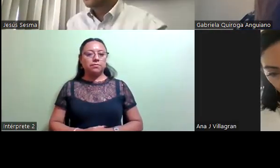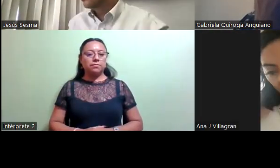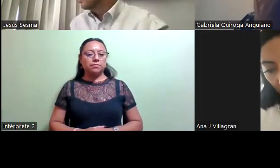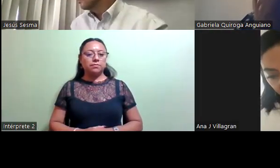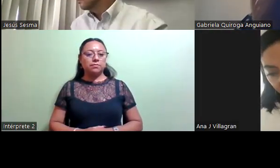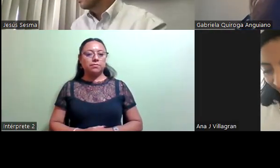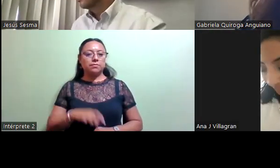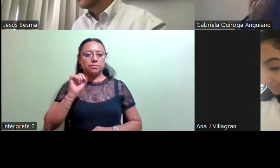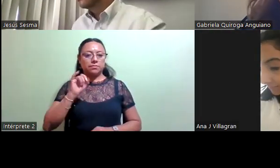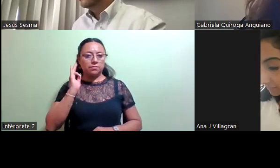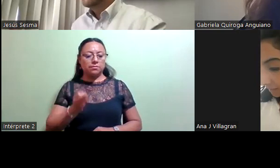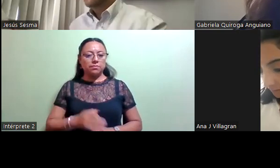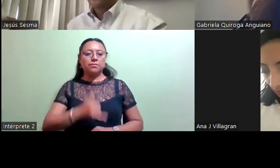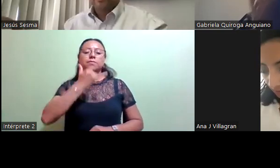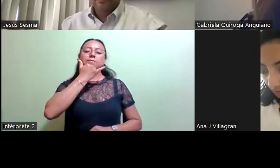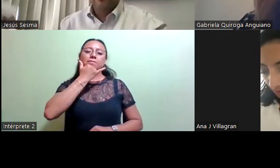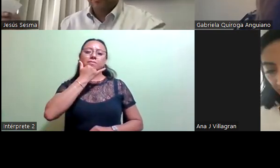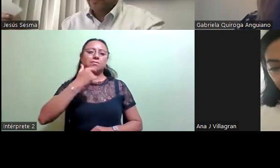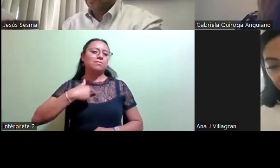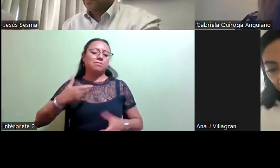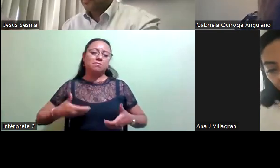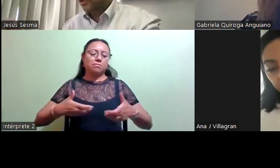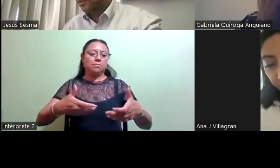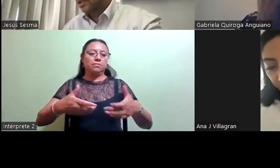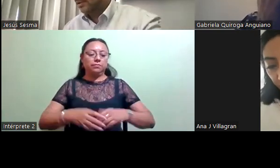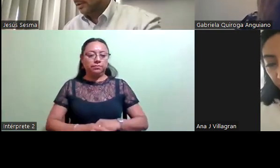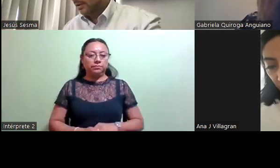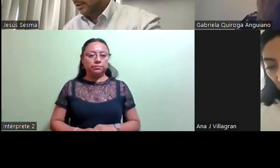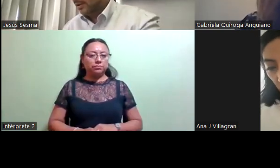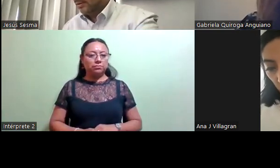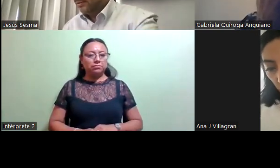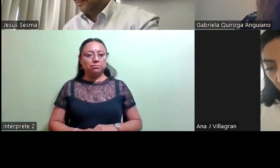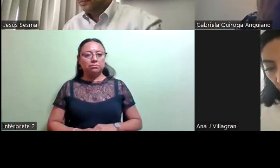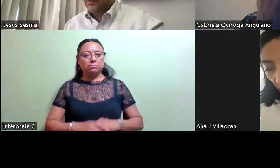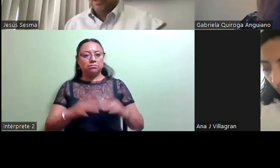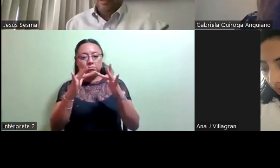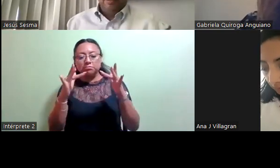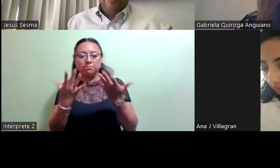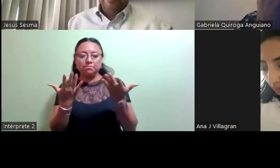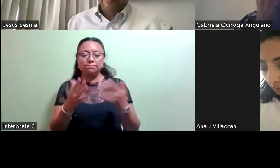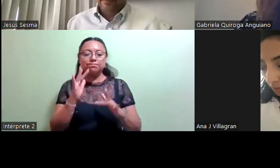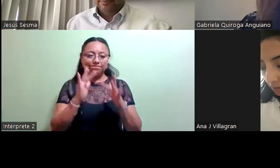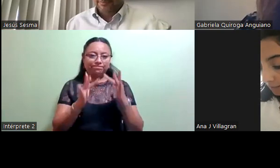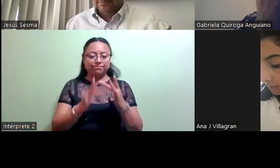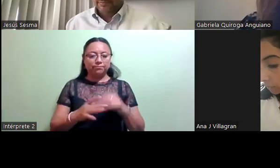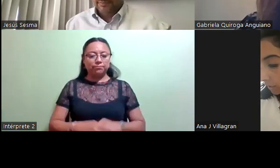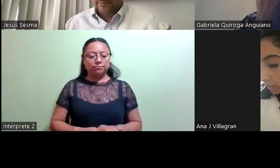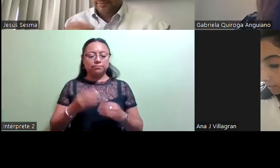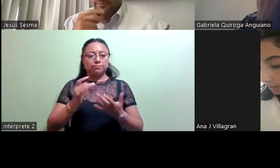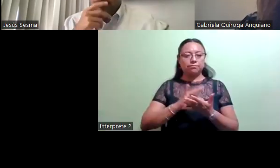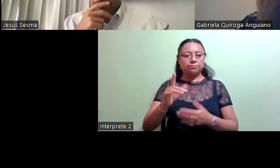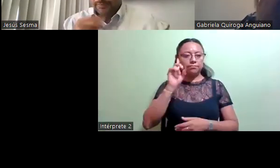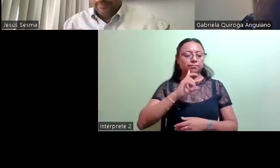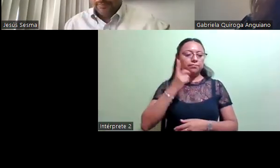Alicia Medina, a favor. Una disculpa, pero ando en la calle y no tengo muy buena recepción. Muchas gracias, diputada.